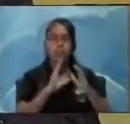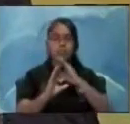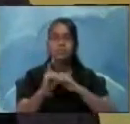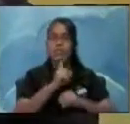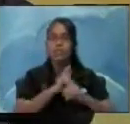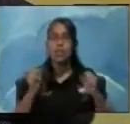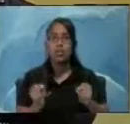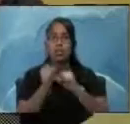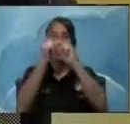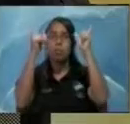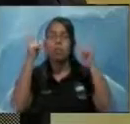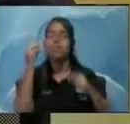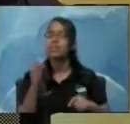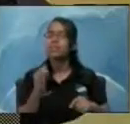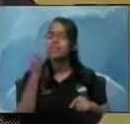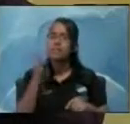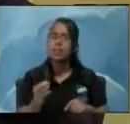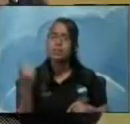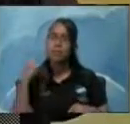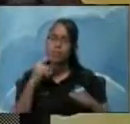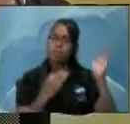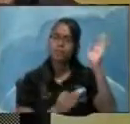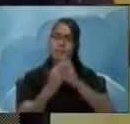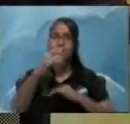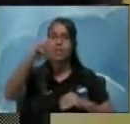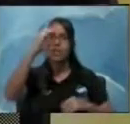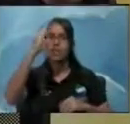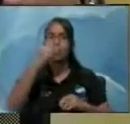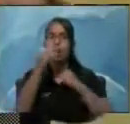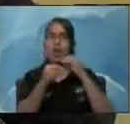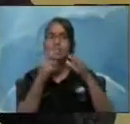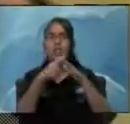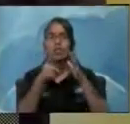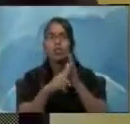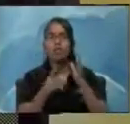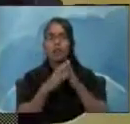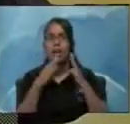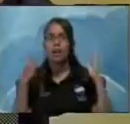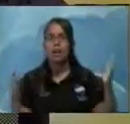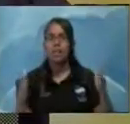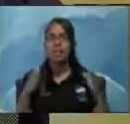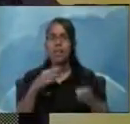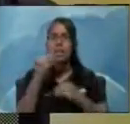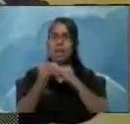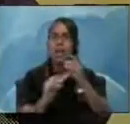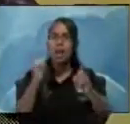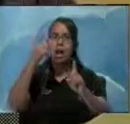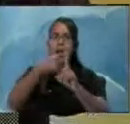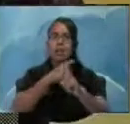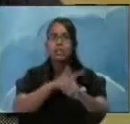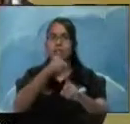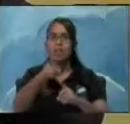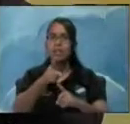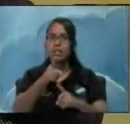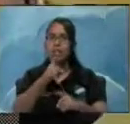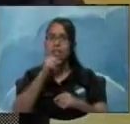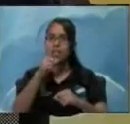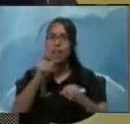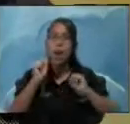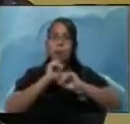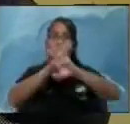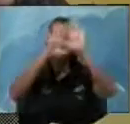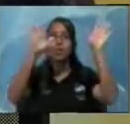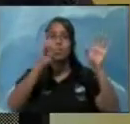asombro siempre Ten presente que Dios hace cosas grandes y que las hace a través de ti maravíllate